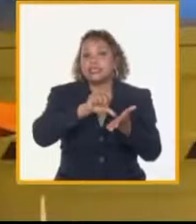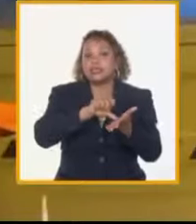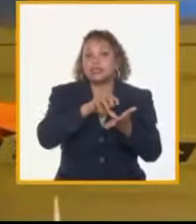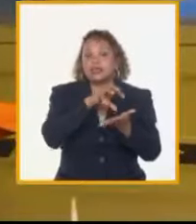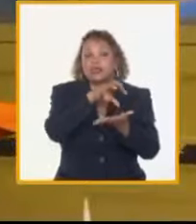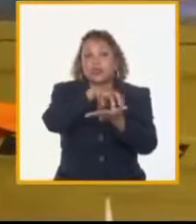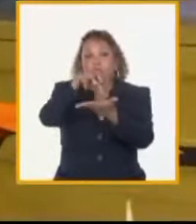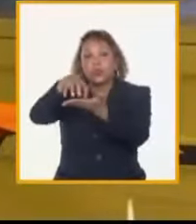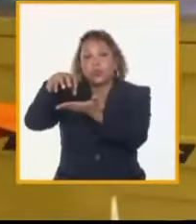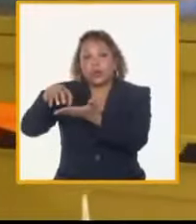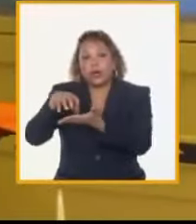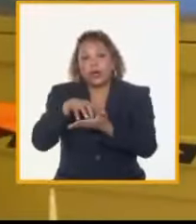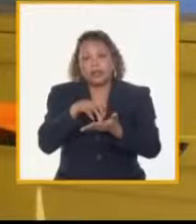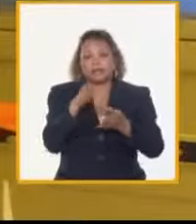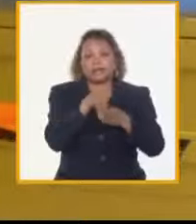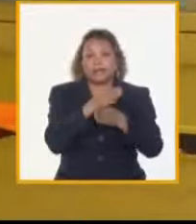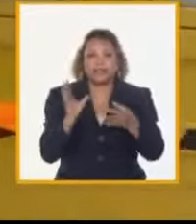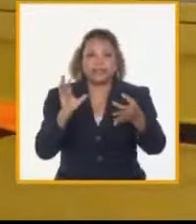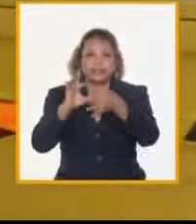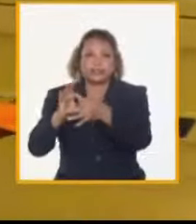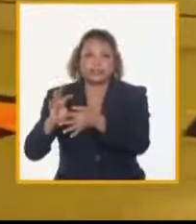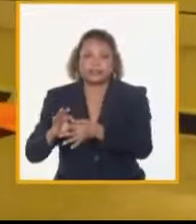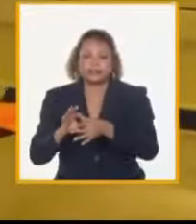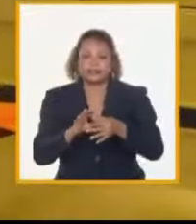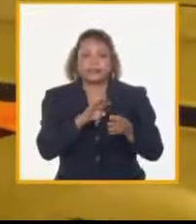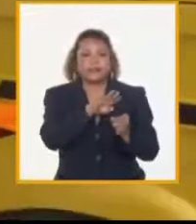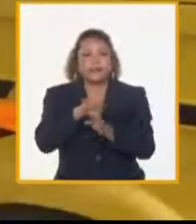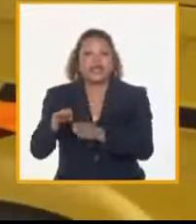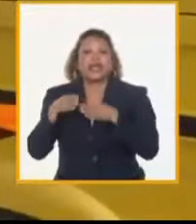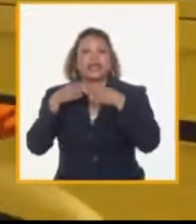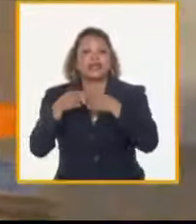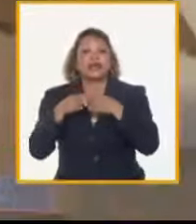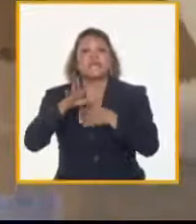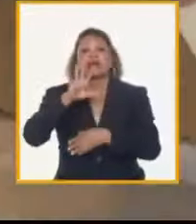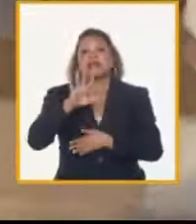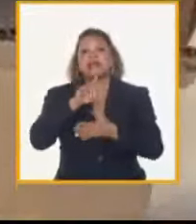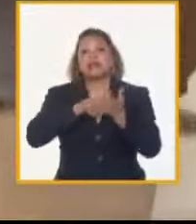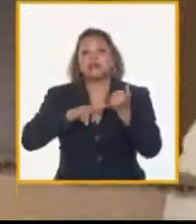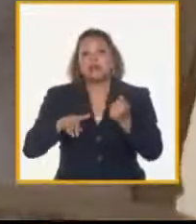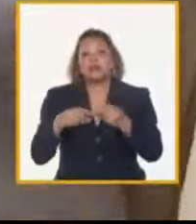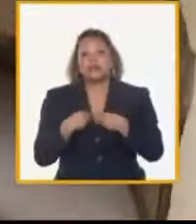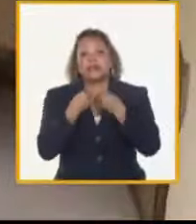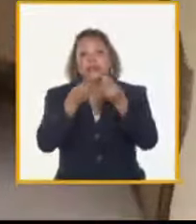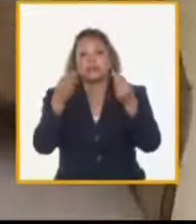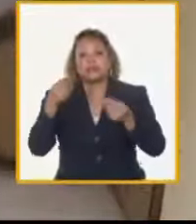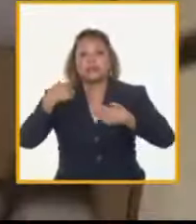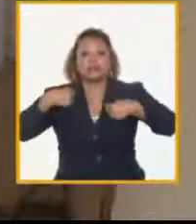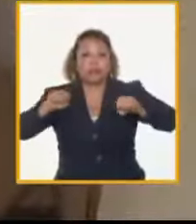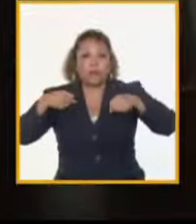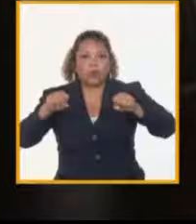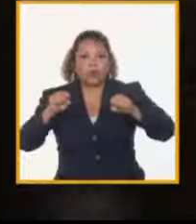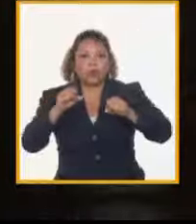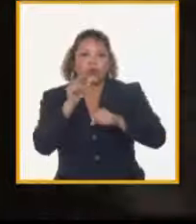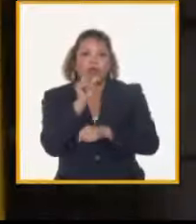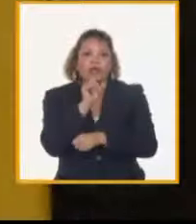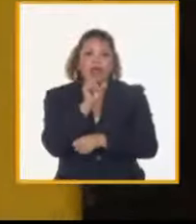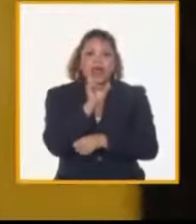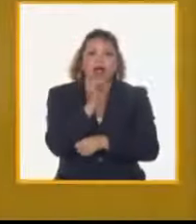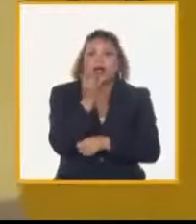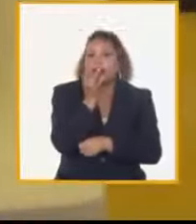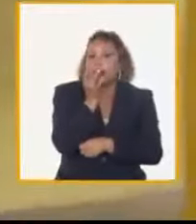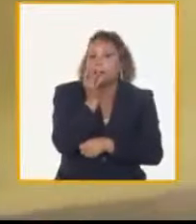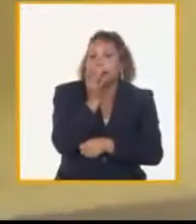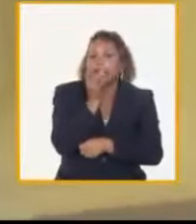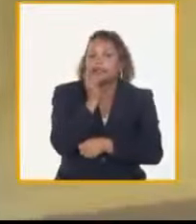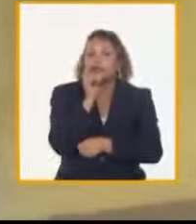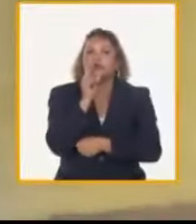de salida. Es Granma la quinta provincia cubana en recibir el moderno servicio ecológico, con la particularidad especial del